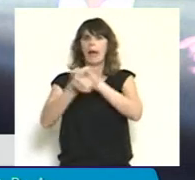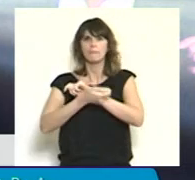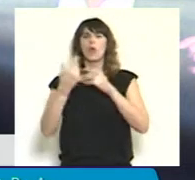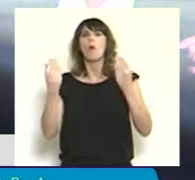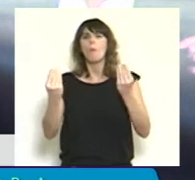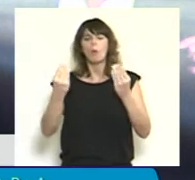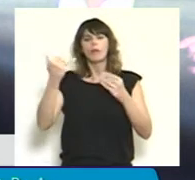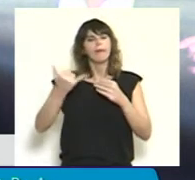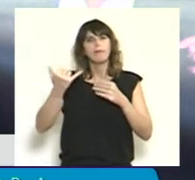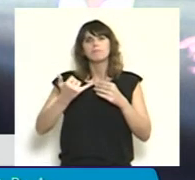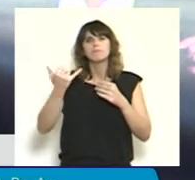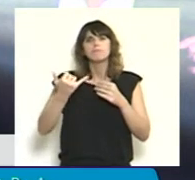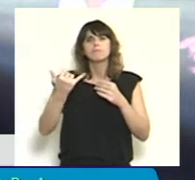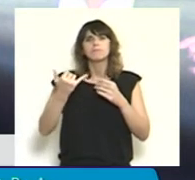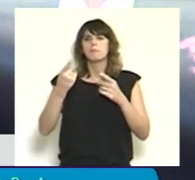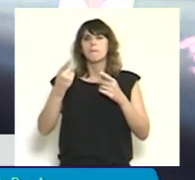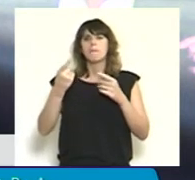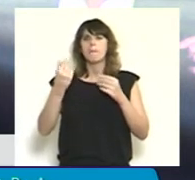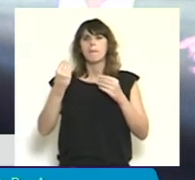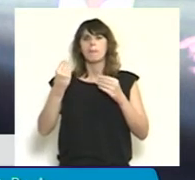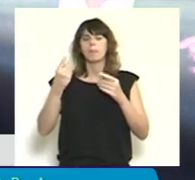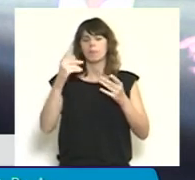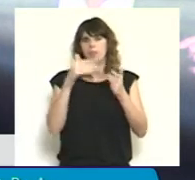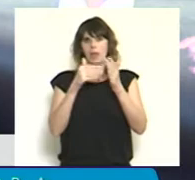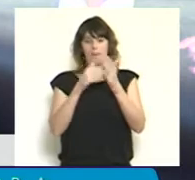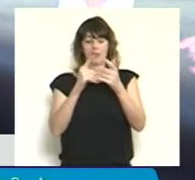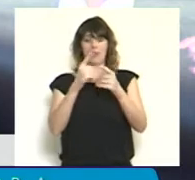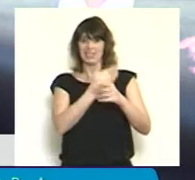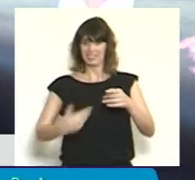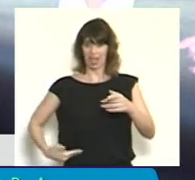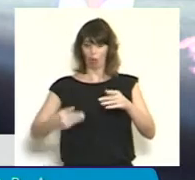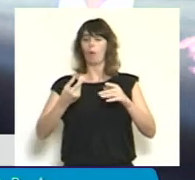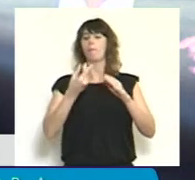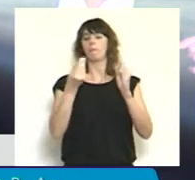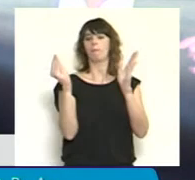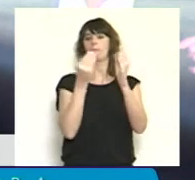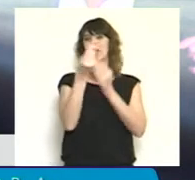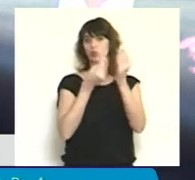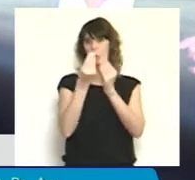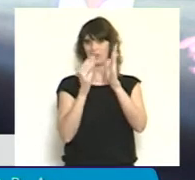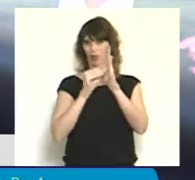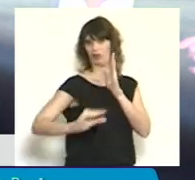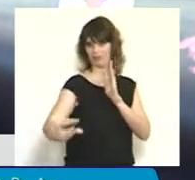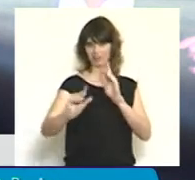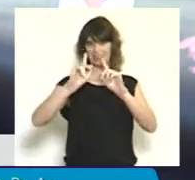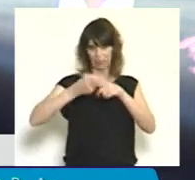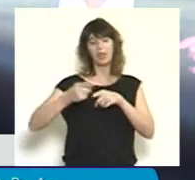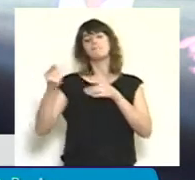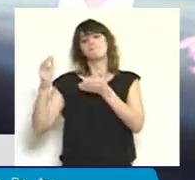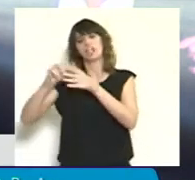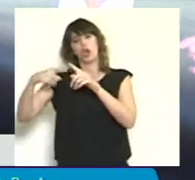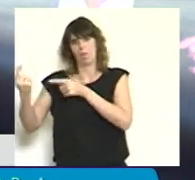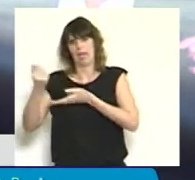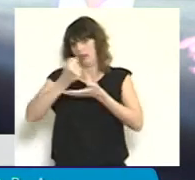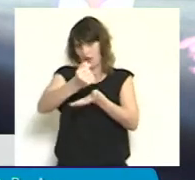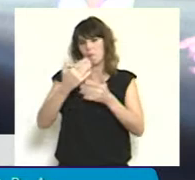lugar primordial las partidas que le asigne el presupuesto nacional y lo que se le asigne por fondos especiales. También será